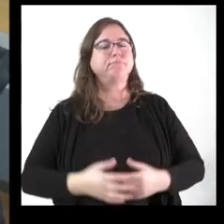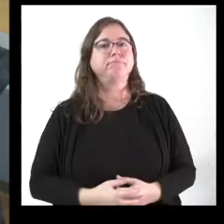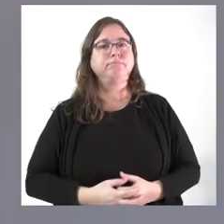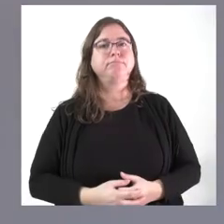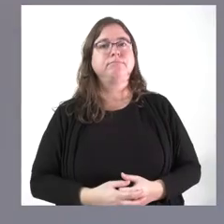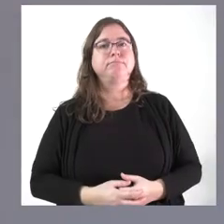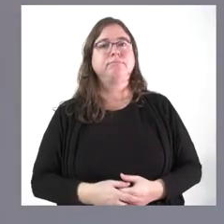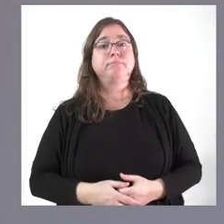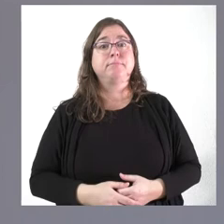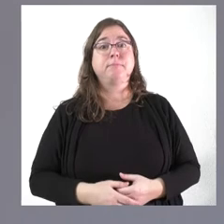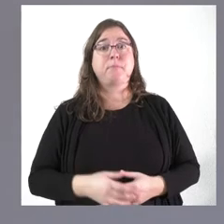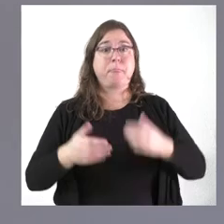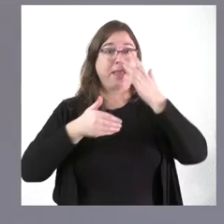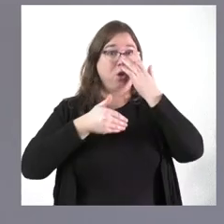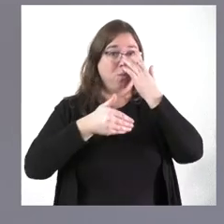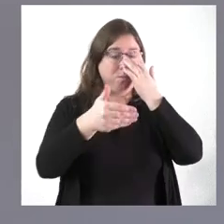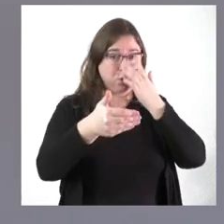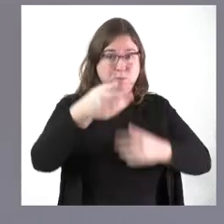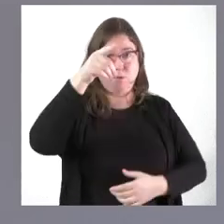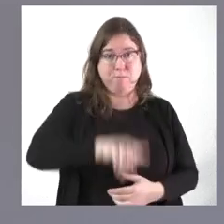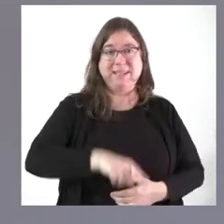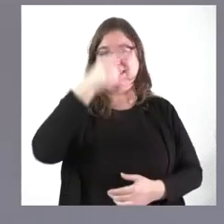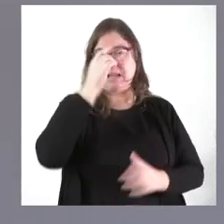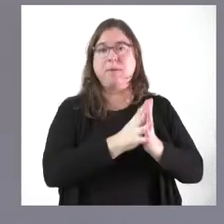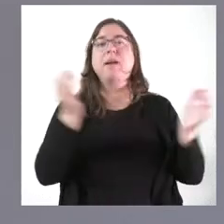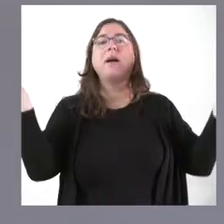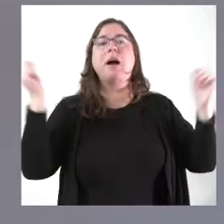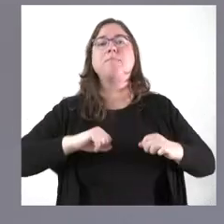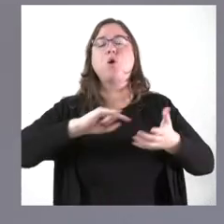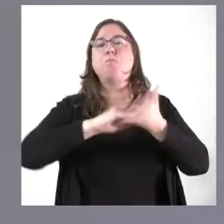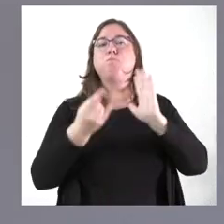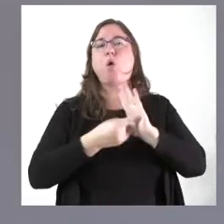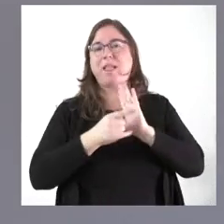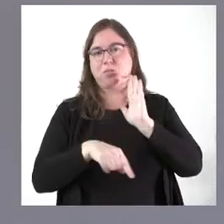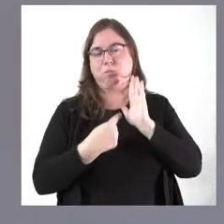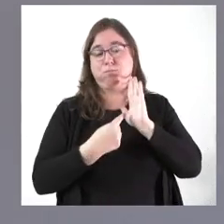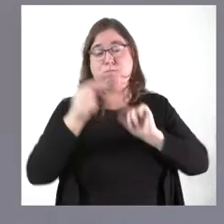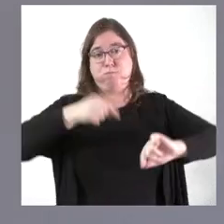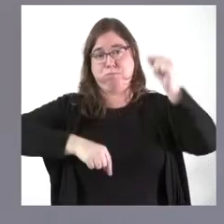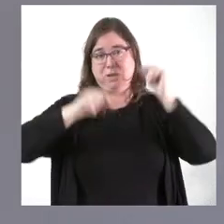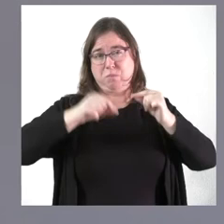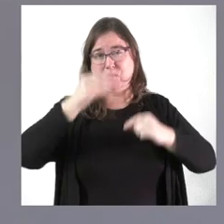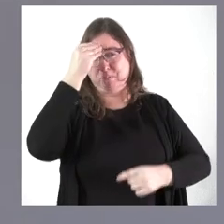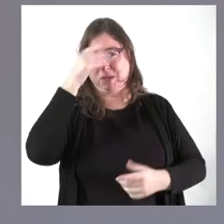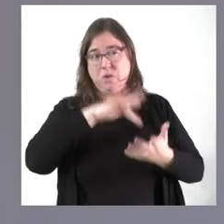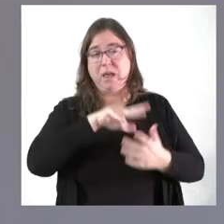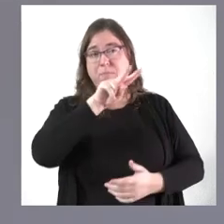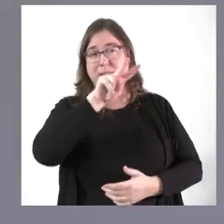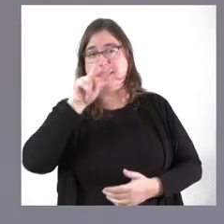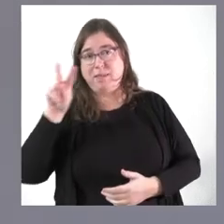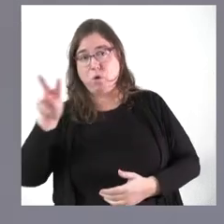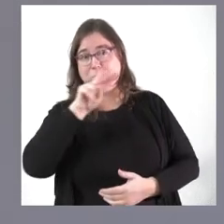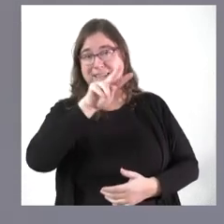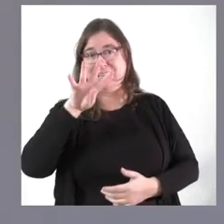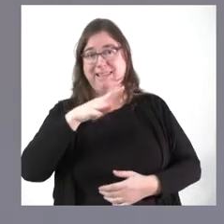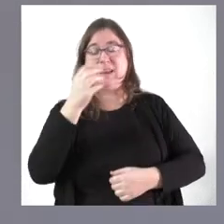el próximo mes sabe usted que aprobaremos el proyecto de presupuestos de la comunidad creo que el 22 y 23 de diciembre a la ley